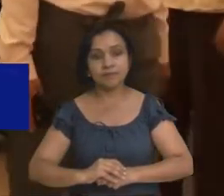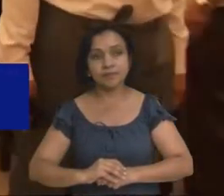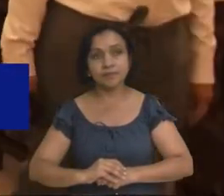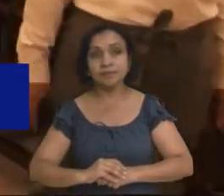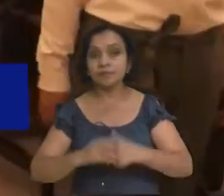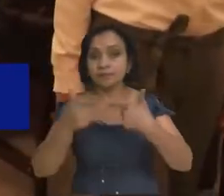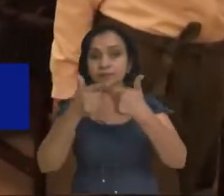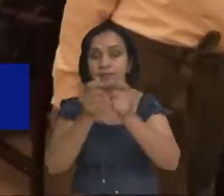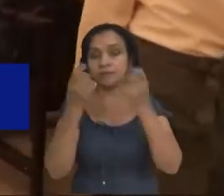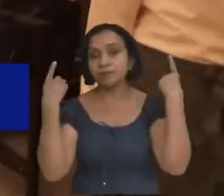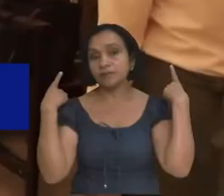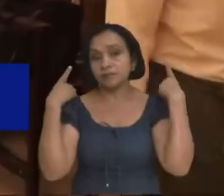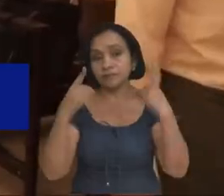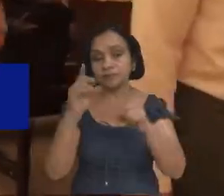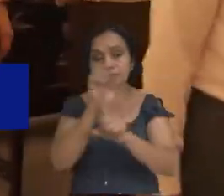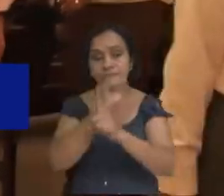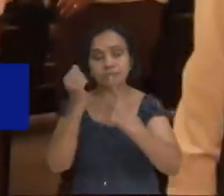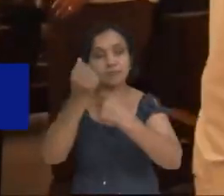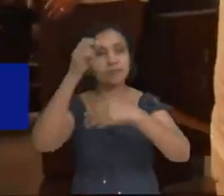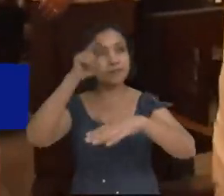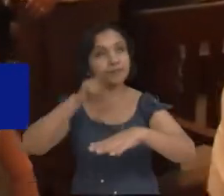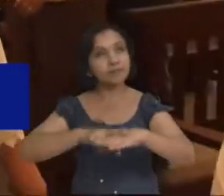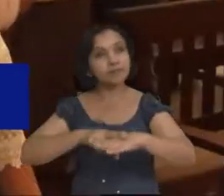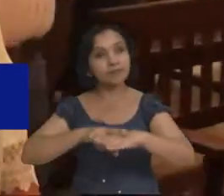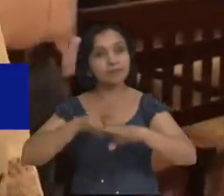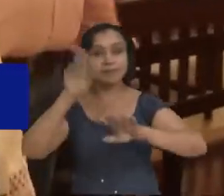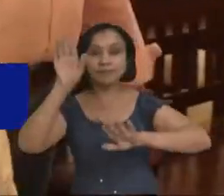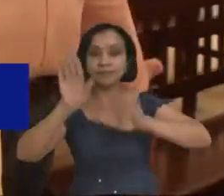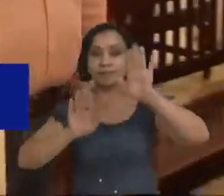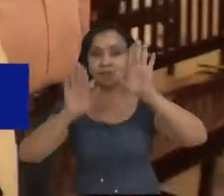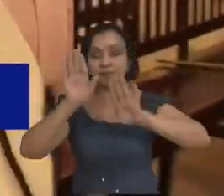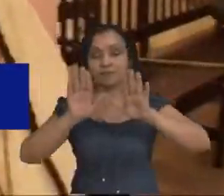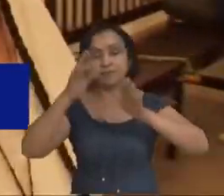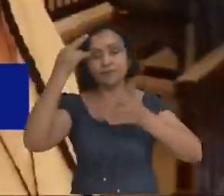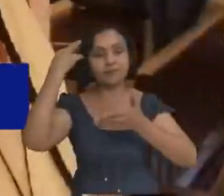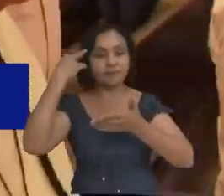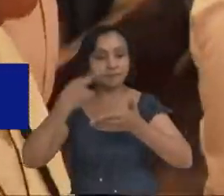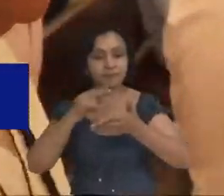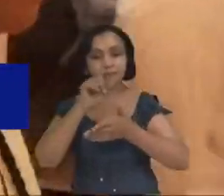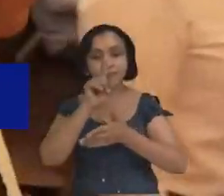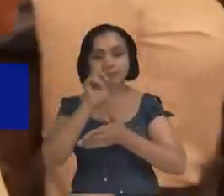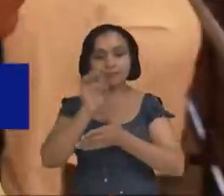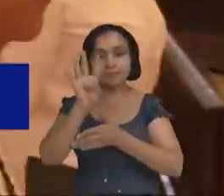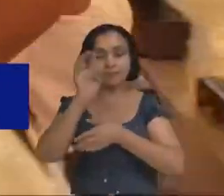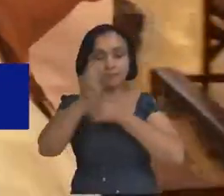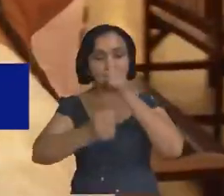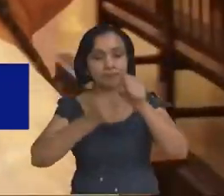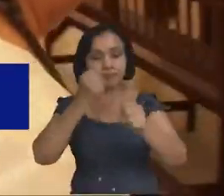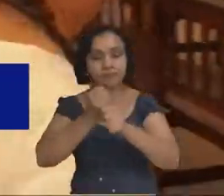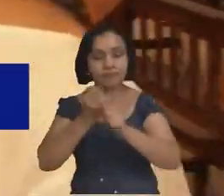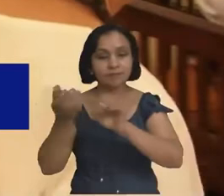Junta Directiva de la Asamblea Nacional participa en la conmemoración del 104